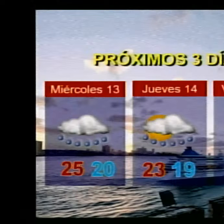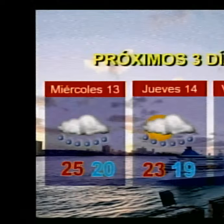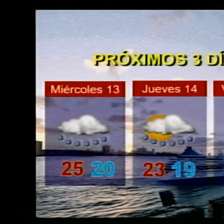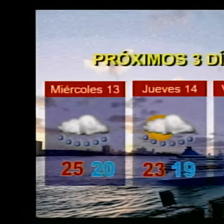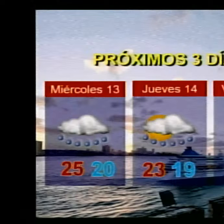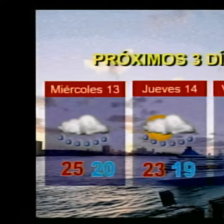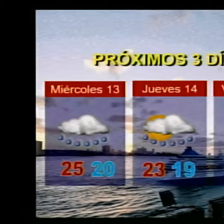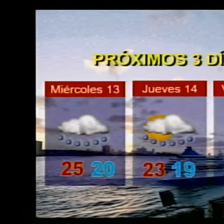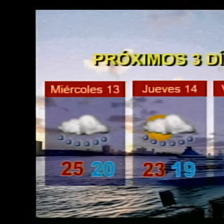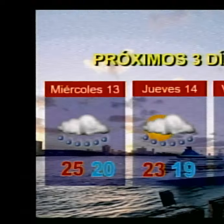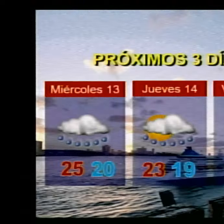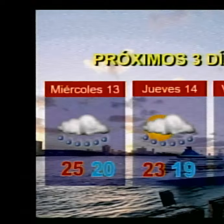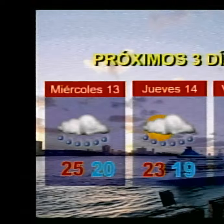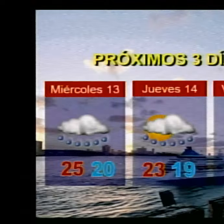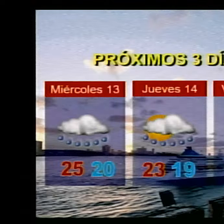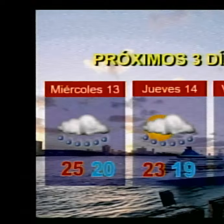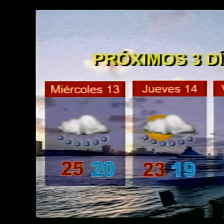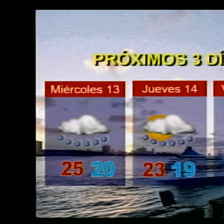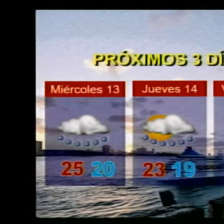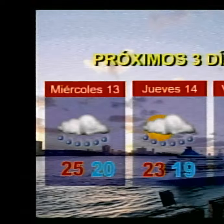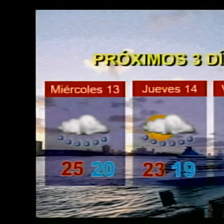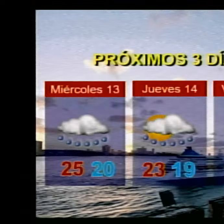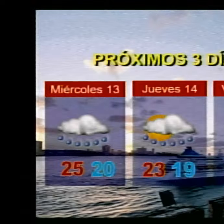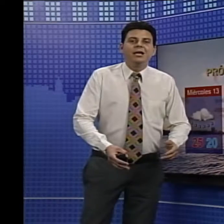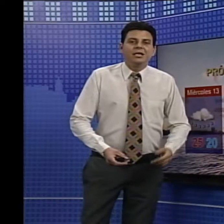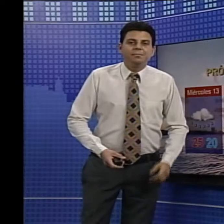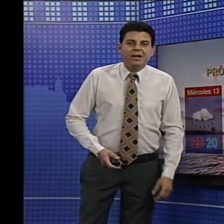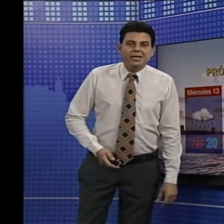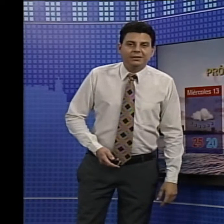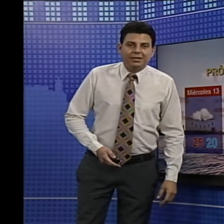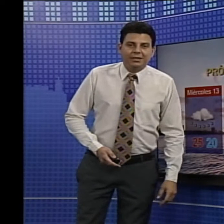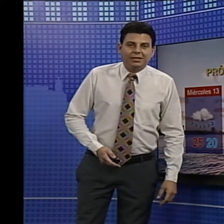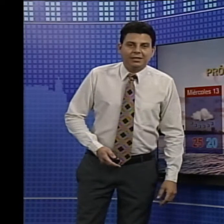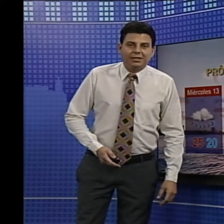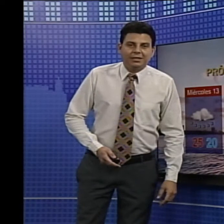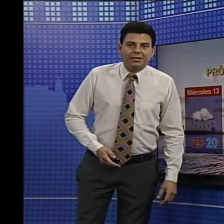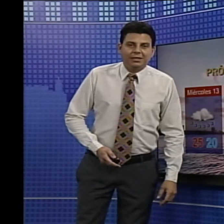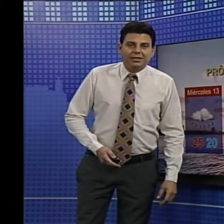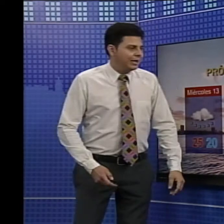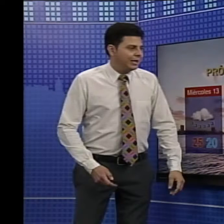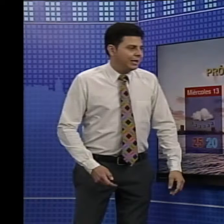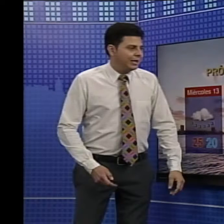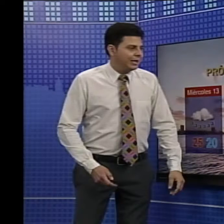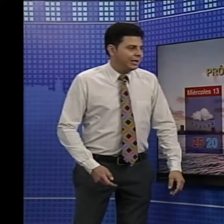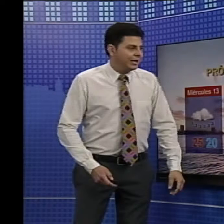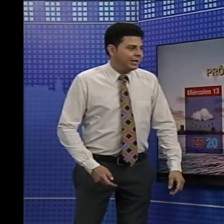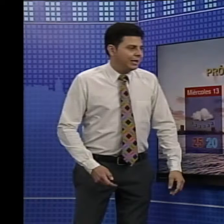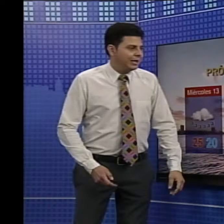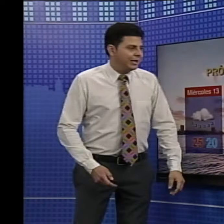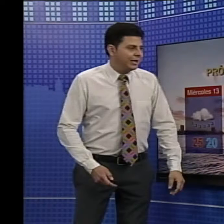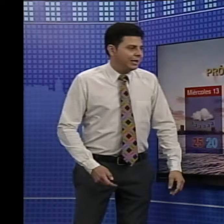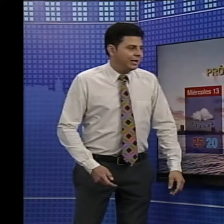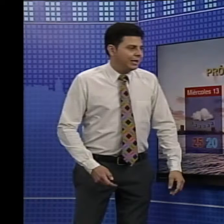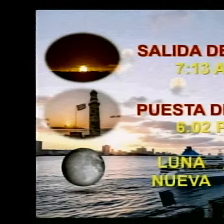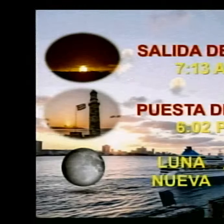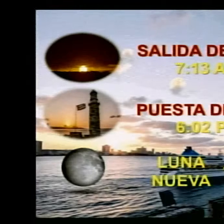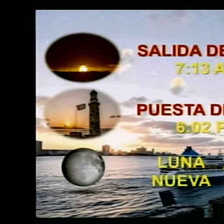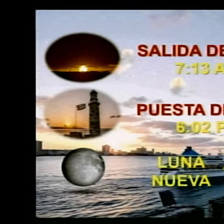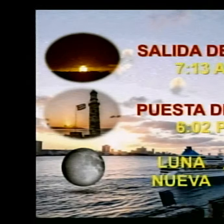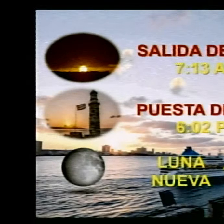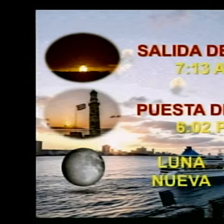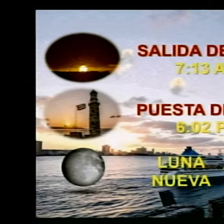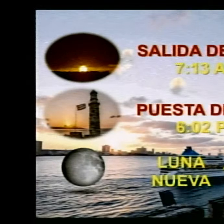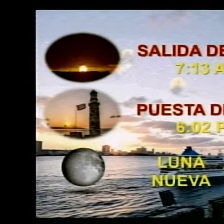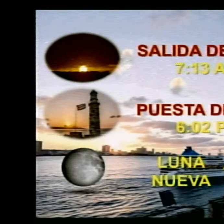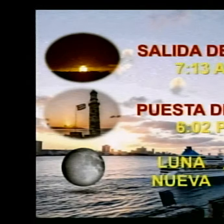Celsius y por la madrugada temperaturas que estarán entre 19 y 20 grados Celsius. La salida del sol mañana será a las 7:13